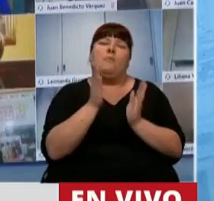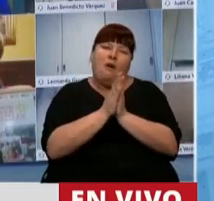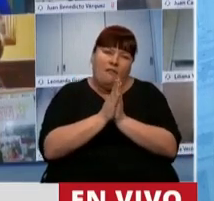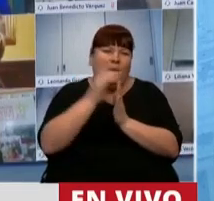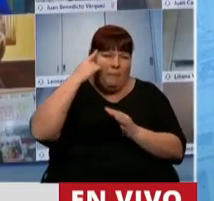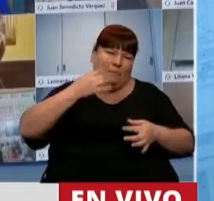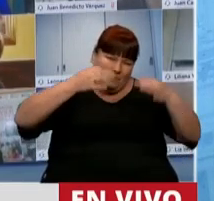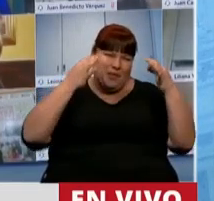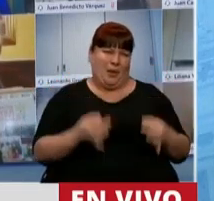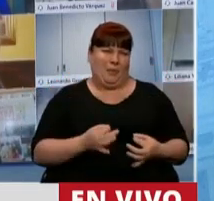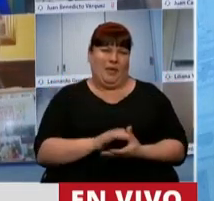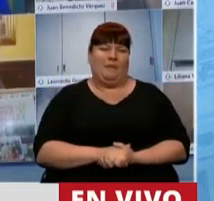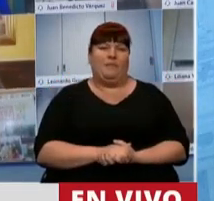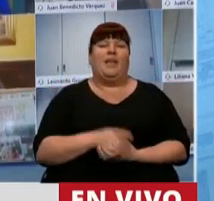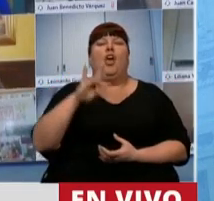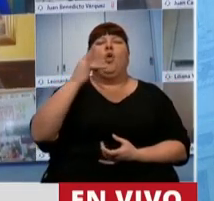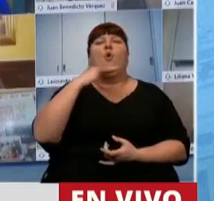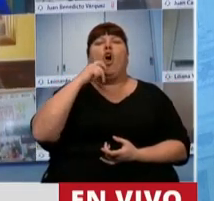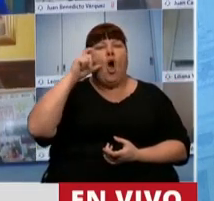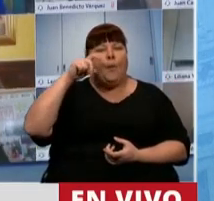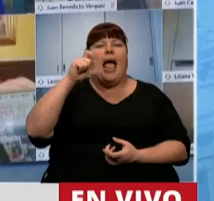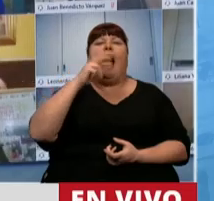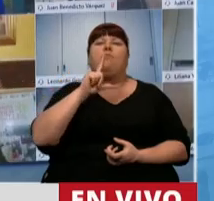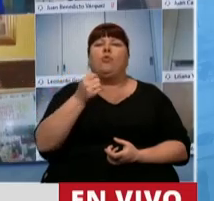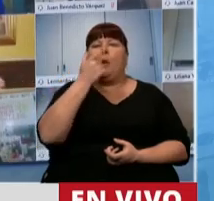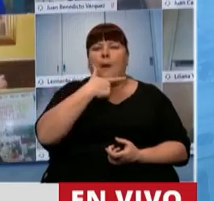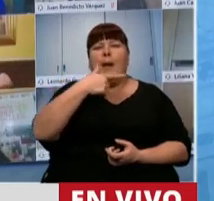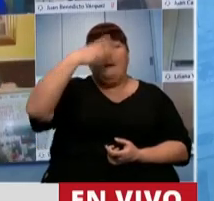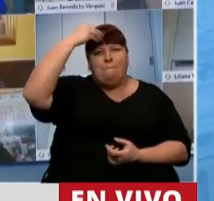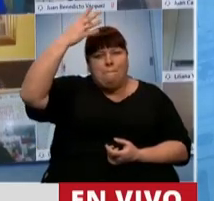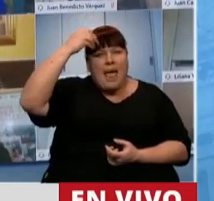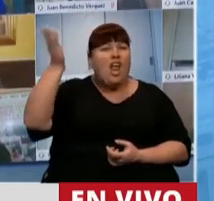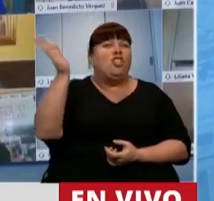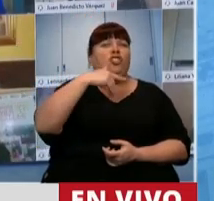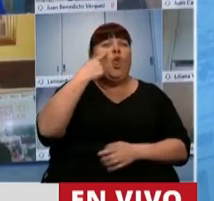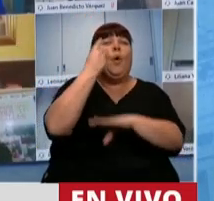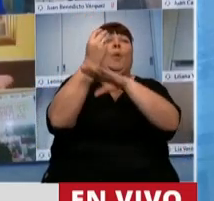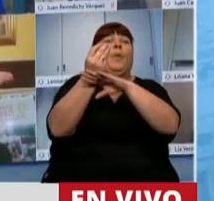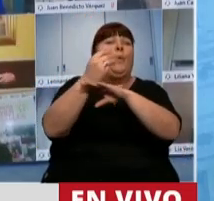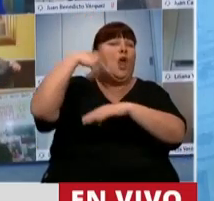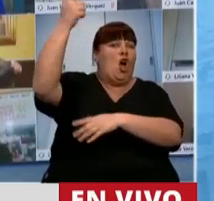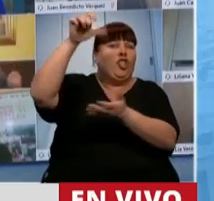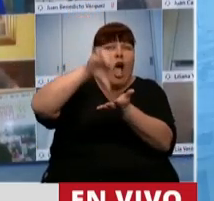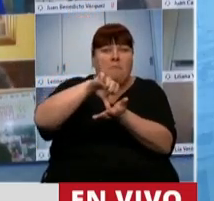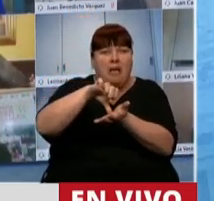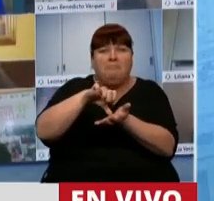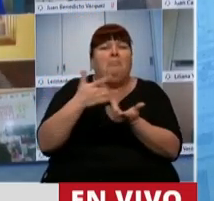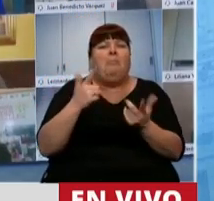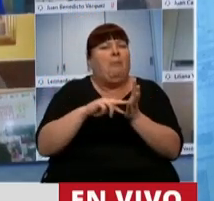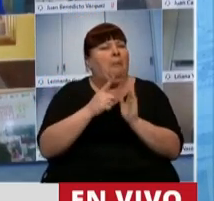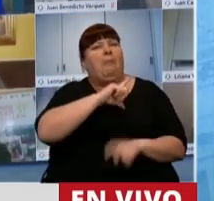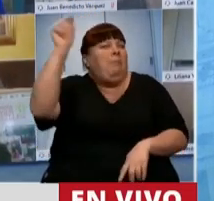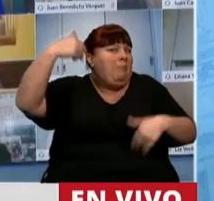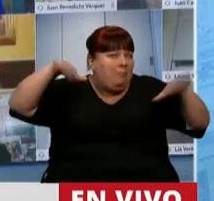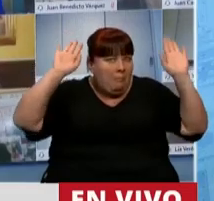de coherencia, porque Duhovne, Caputo, Macri, Marcos Peña, a la hora de irse a vivir afuera del país, no tienen ningún